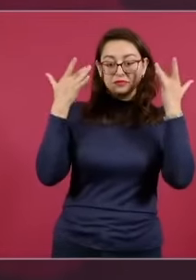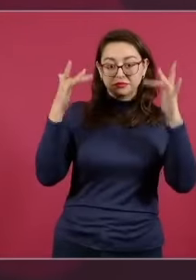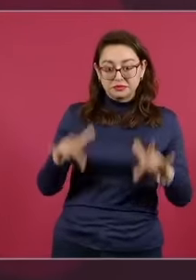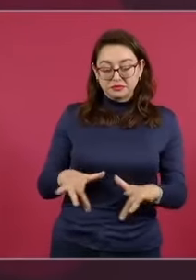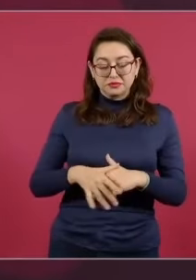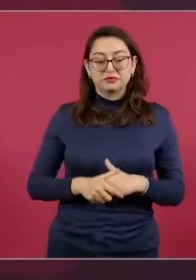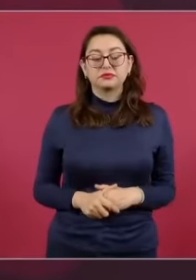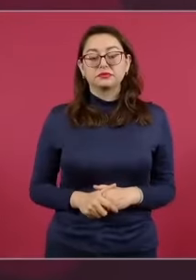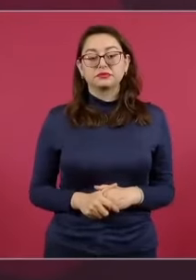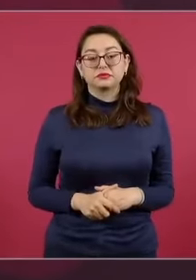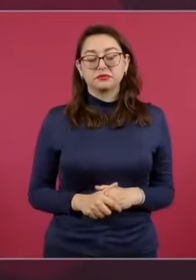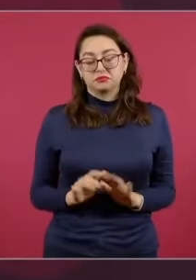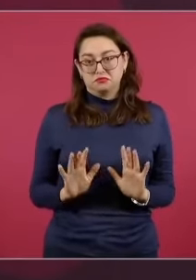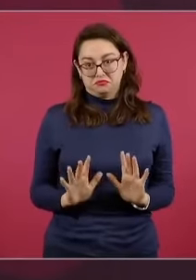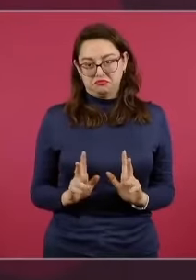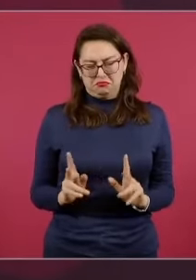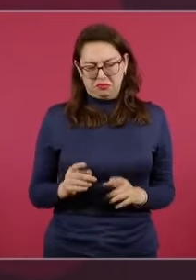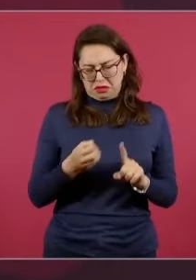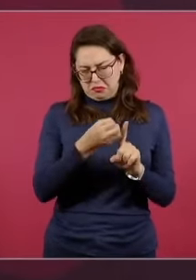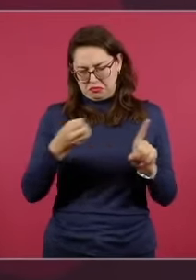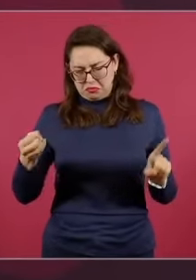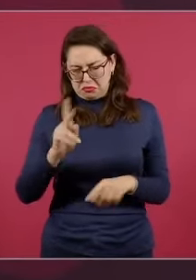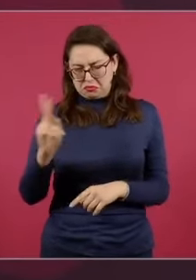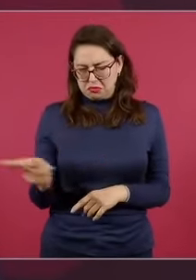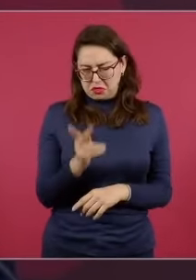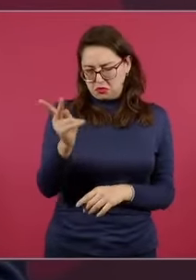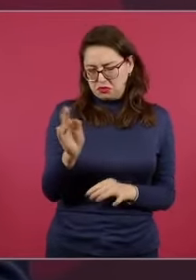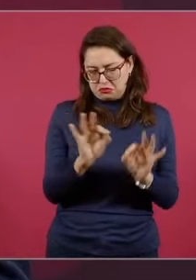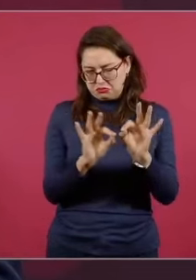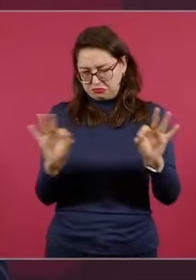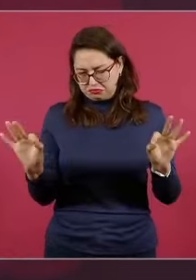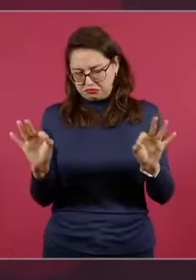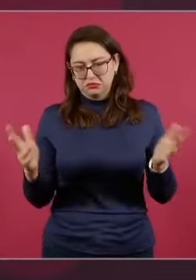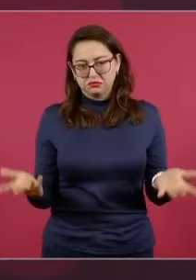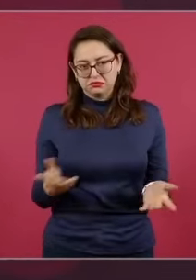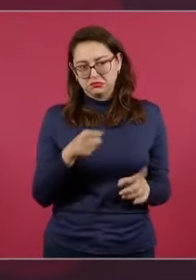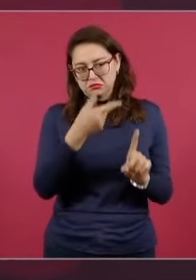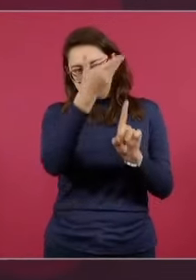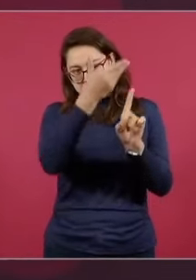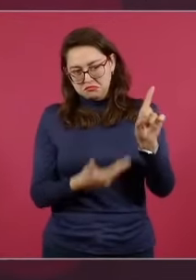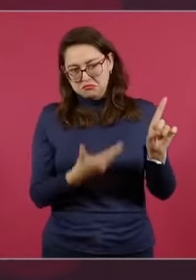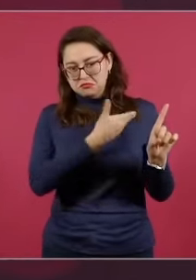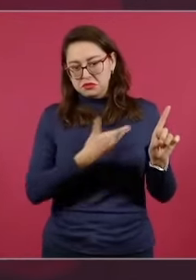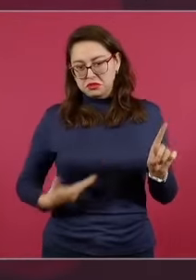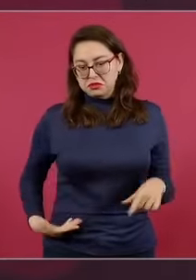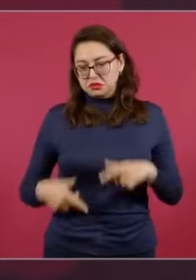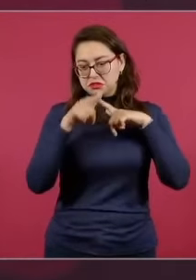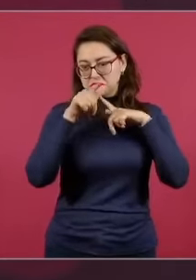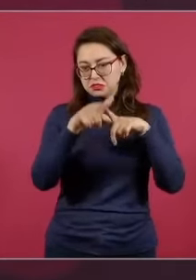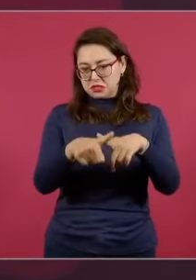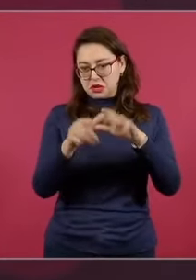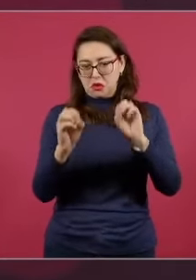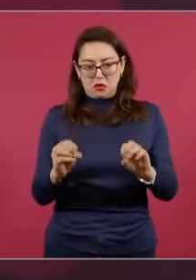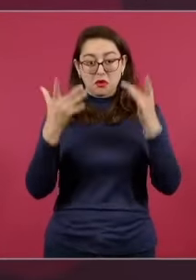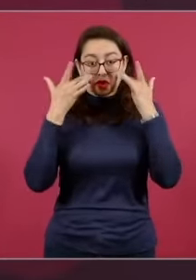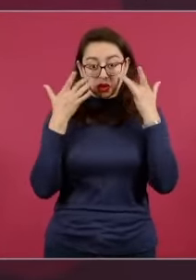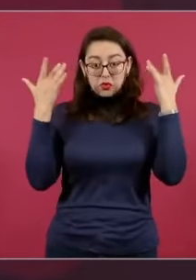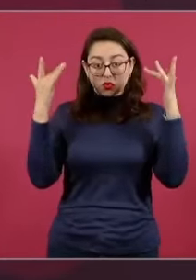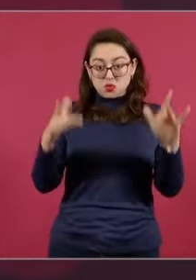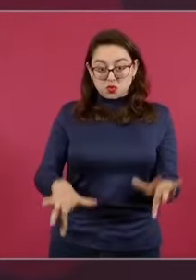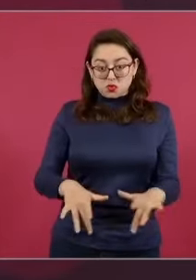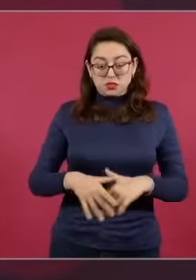preguntando que si querían que yo continuara o que renunciara,